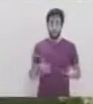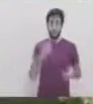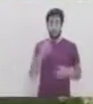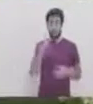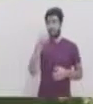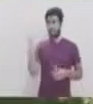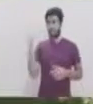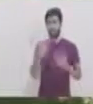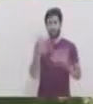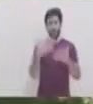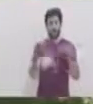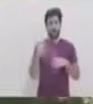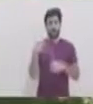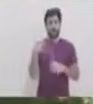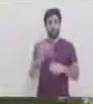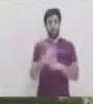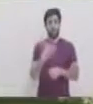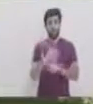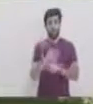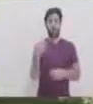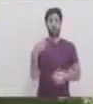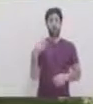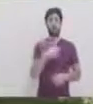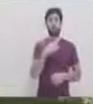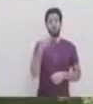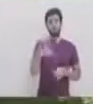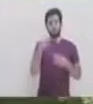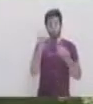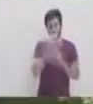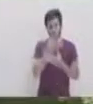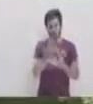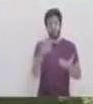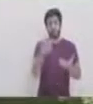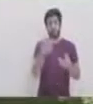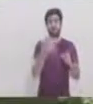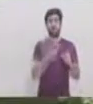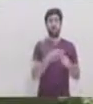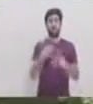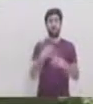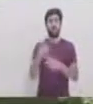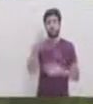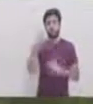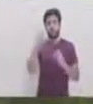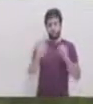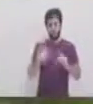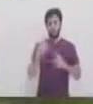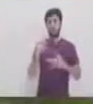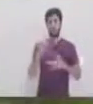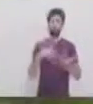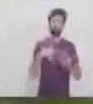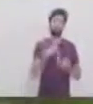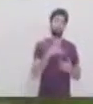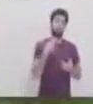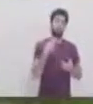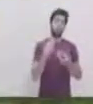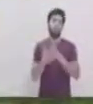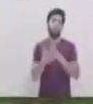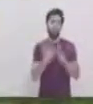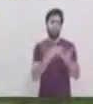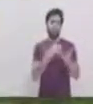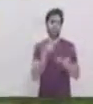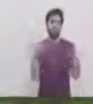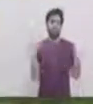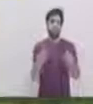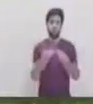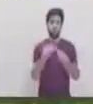Bienvenidos a un segmento más de Lengua de Señas de Guatemala. Hoy vamos a brindarles a ustedes algunas frases de convivencia para que puedan compartirlas con su